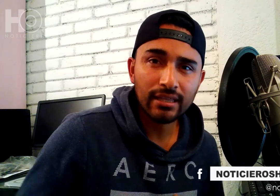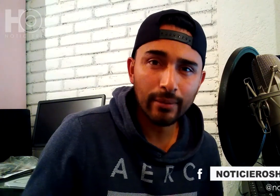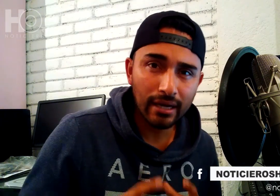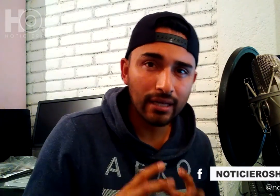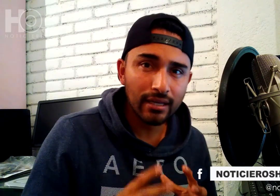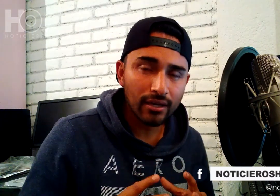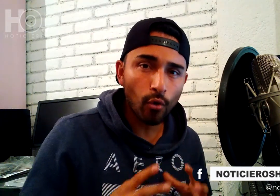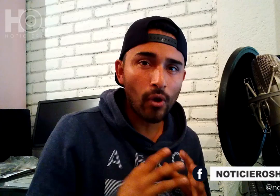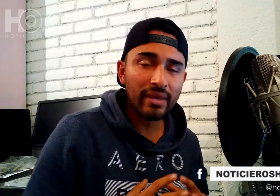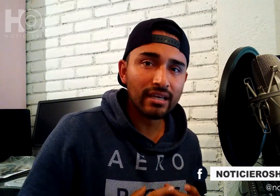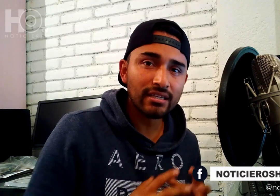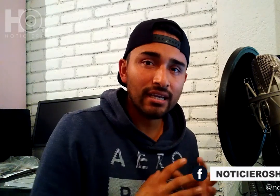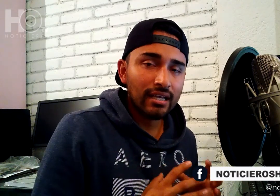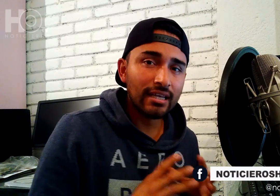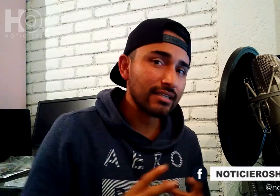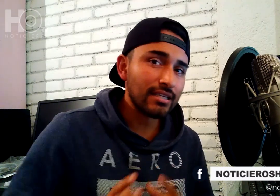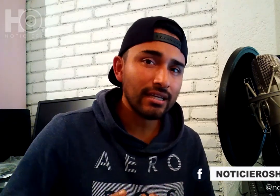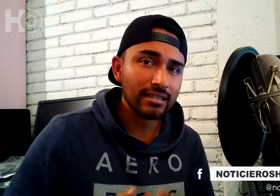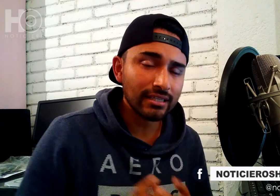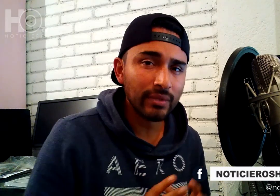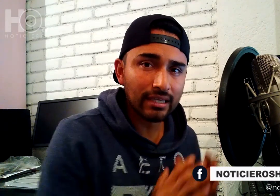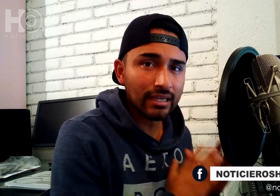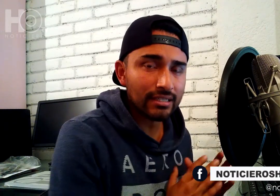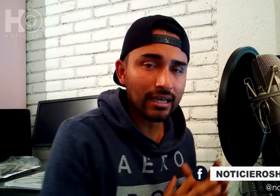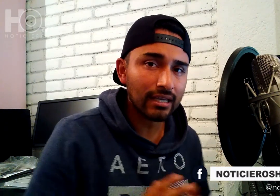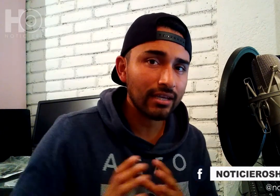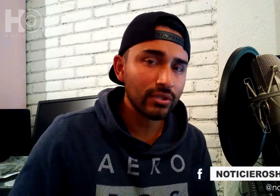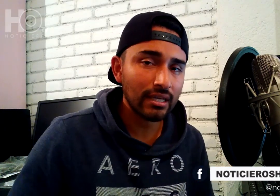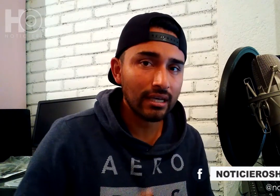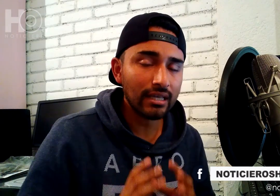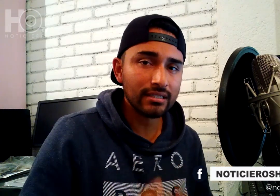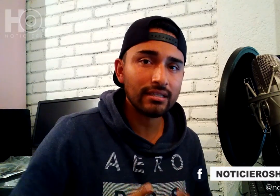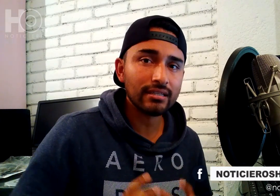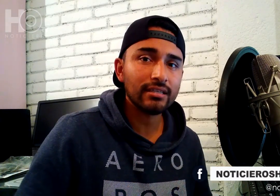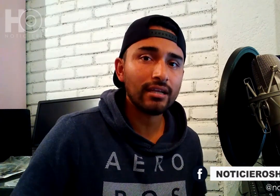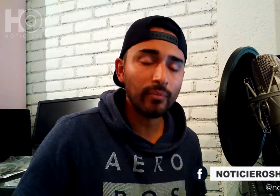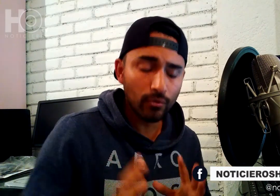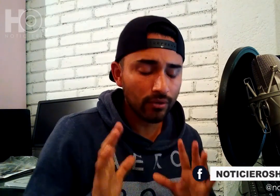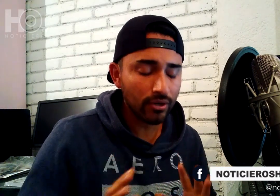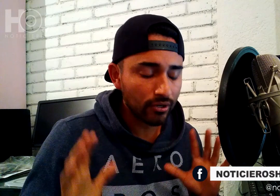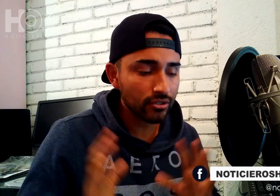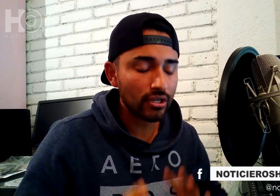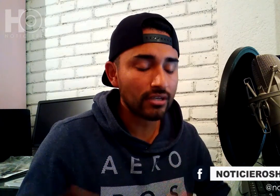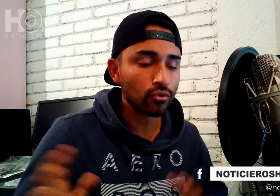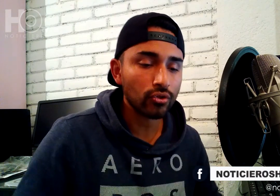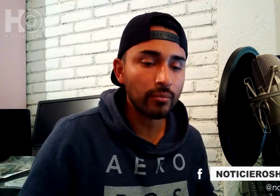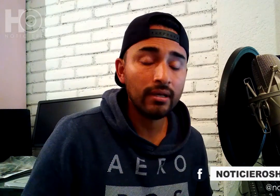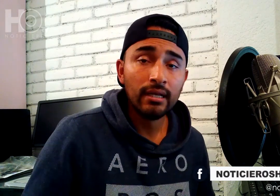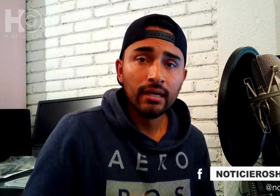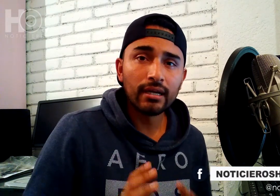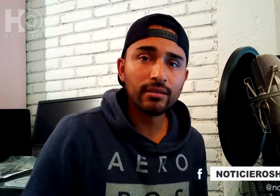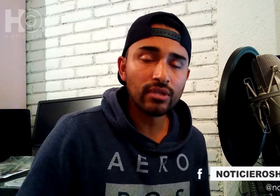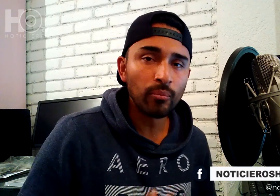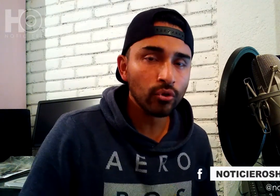trabajan ahí como amigas y ellos deciden exactamente quién está aquí no está etcétera etcétera pero bueno bueno eso ya es otro tema